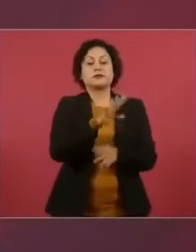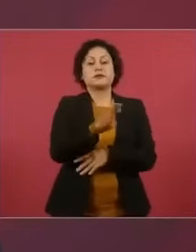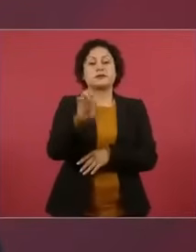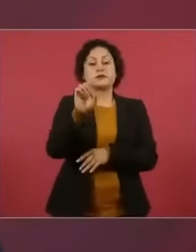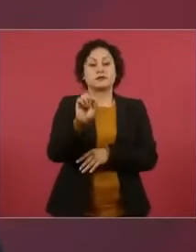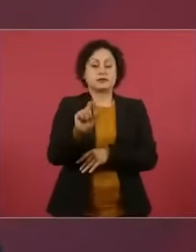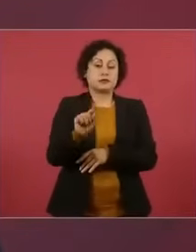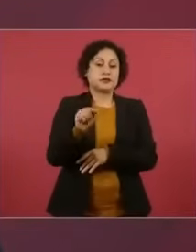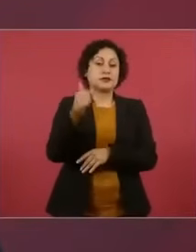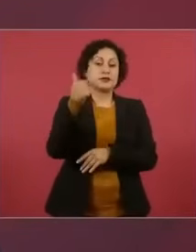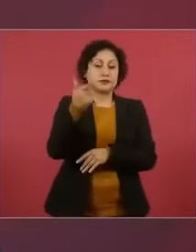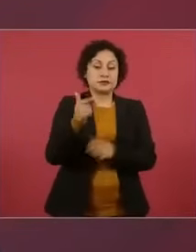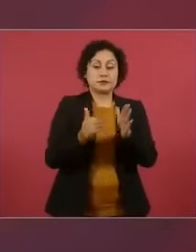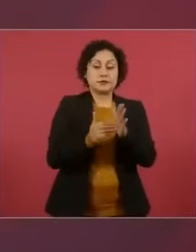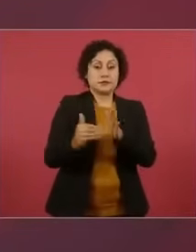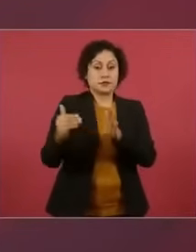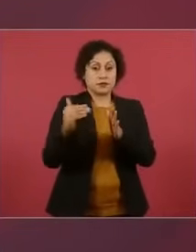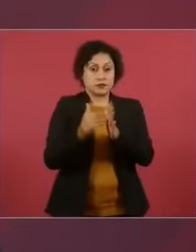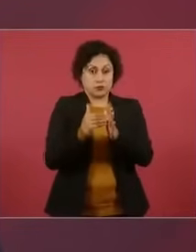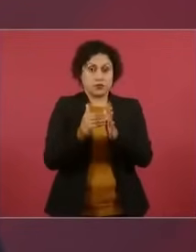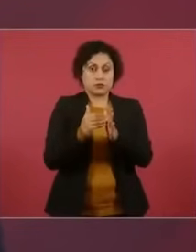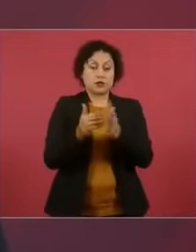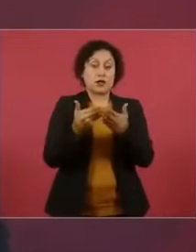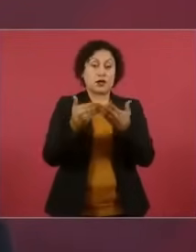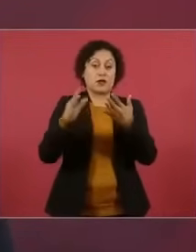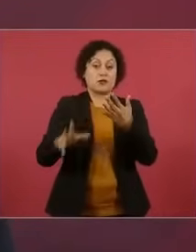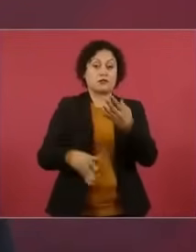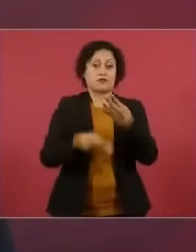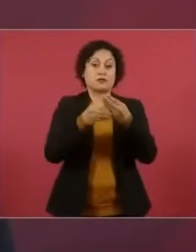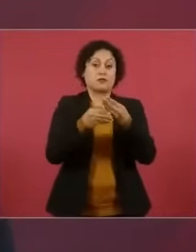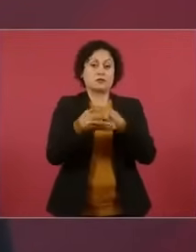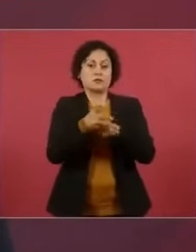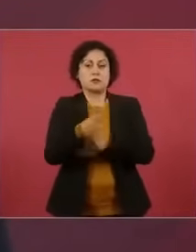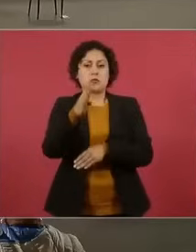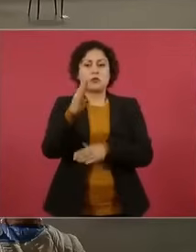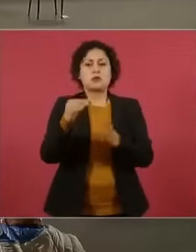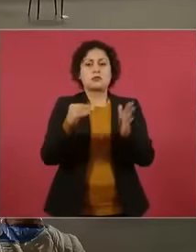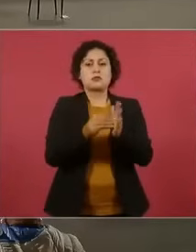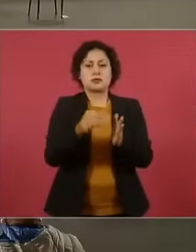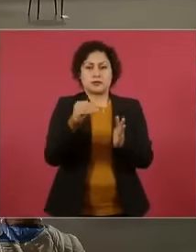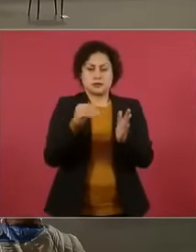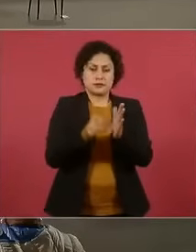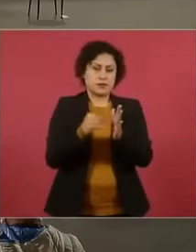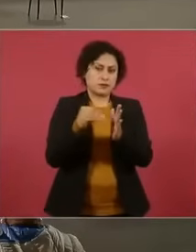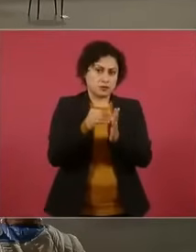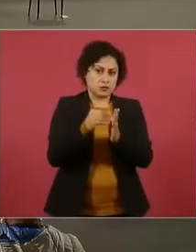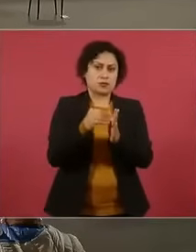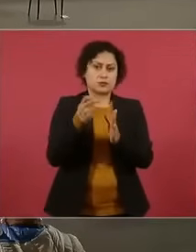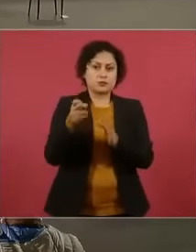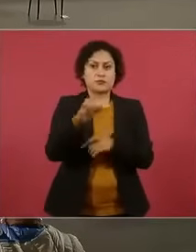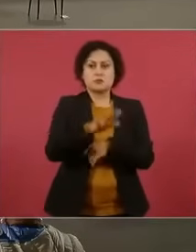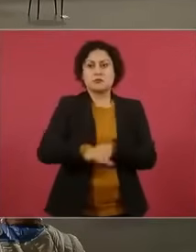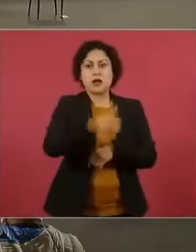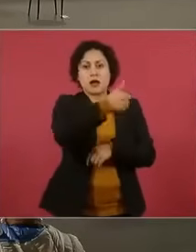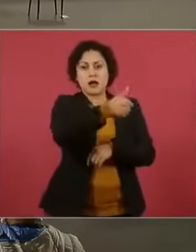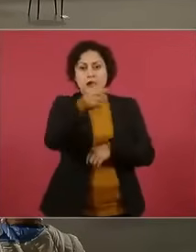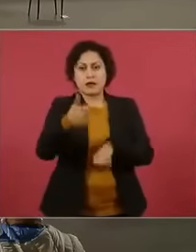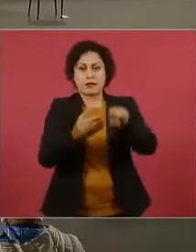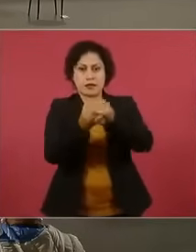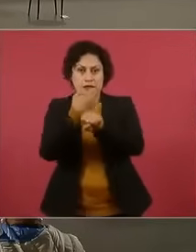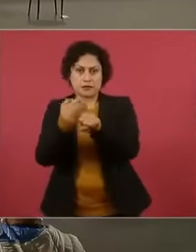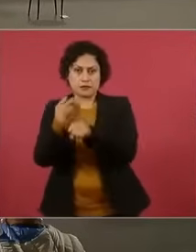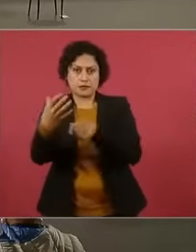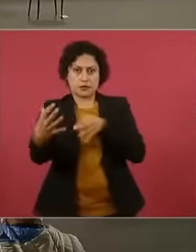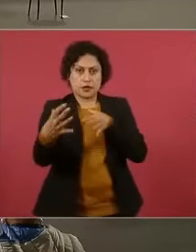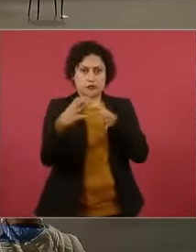26,577,000,000 de pesos, a los que se adicionan casi 4,000,000,000 de pesos que están invirtiendo los estados en estos